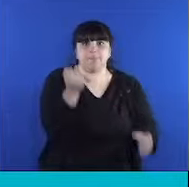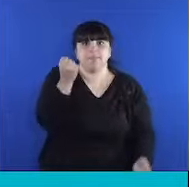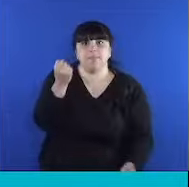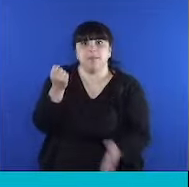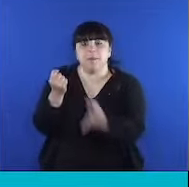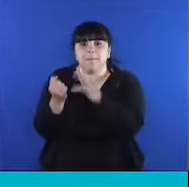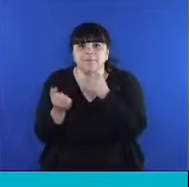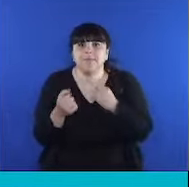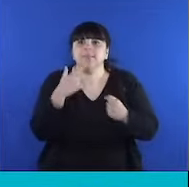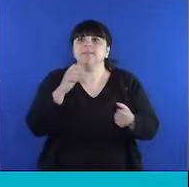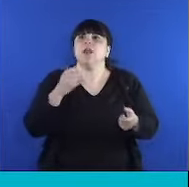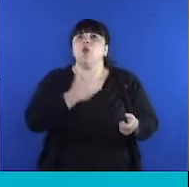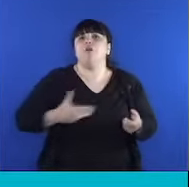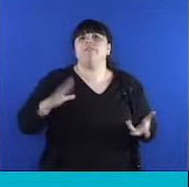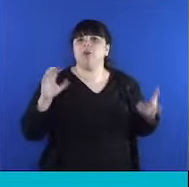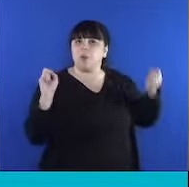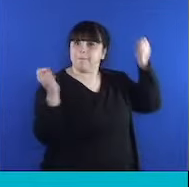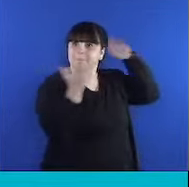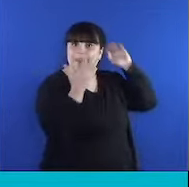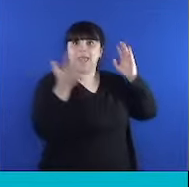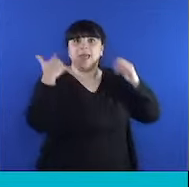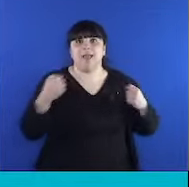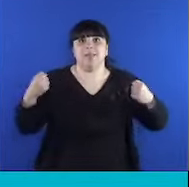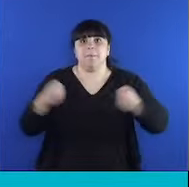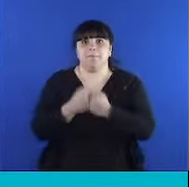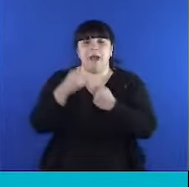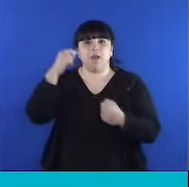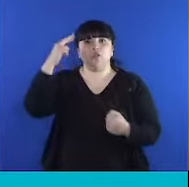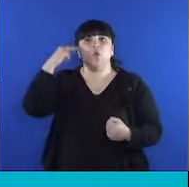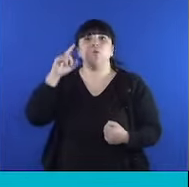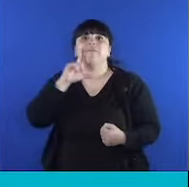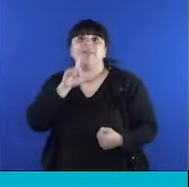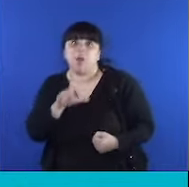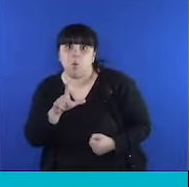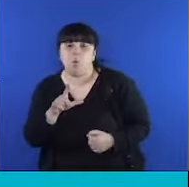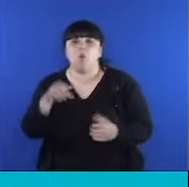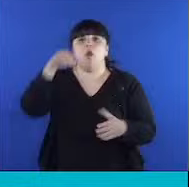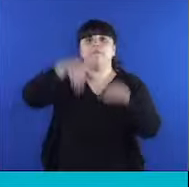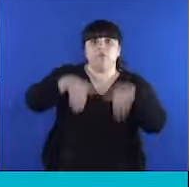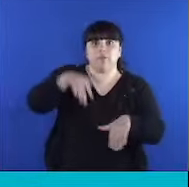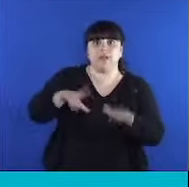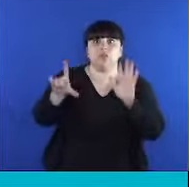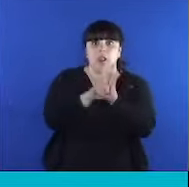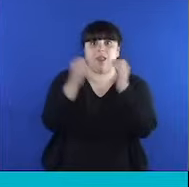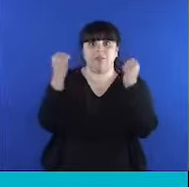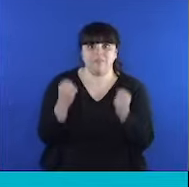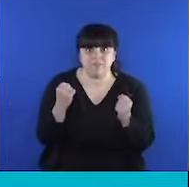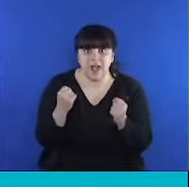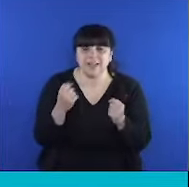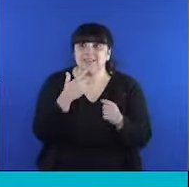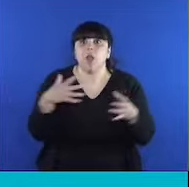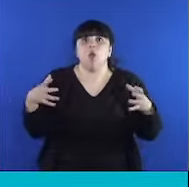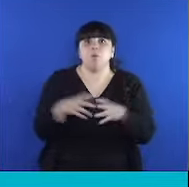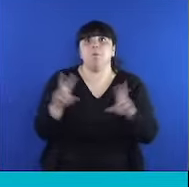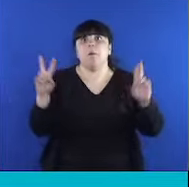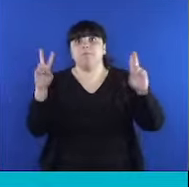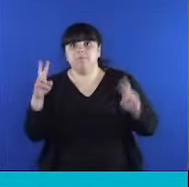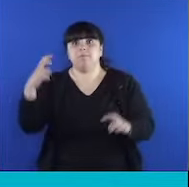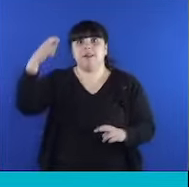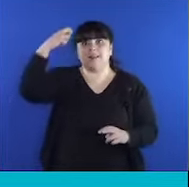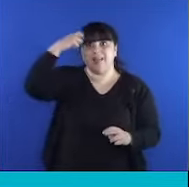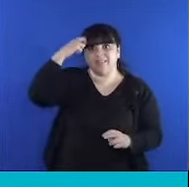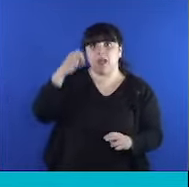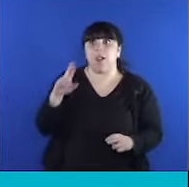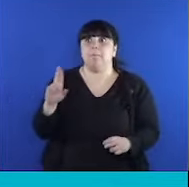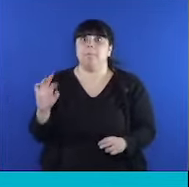de Milei, que en el pacto de 9 de julio y en la votación de la ley de bases, sin sectores peronistas, radicales, del